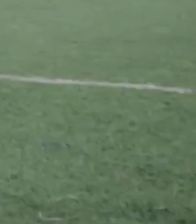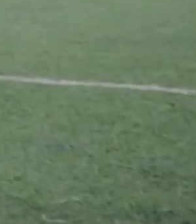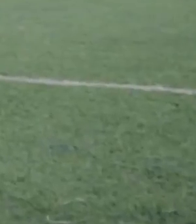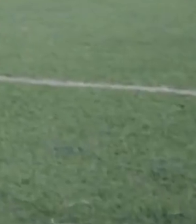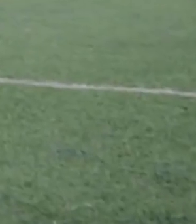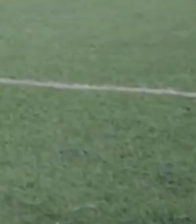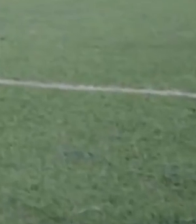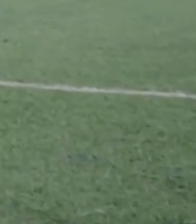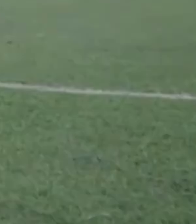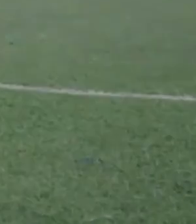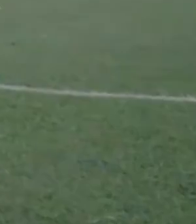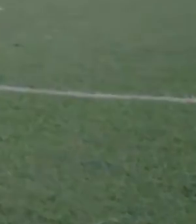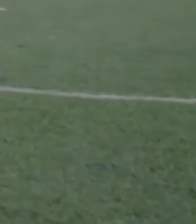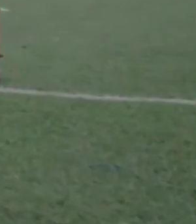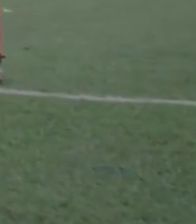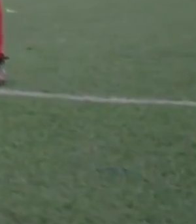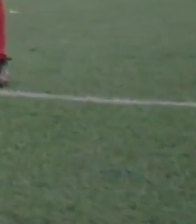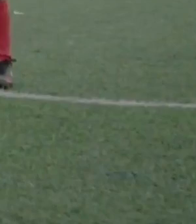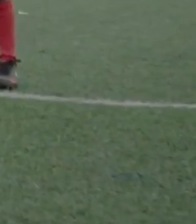¿sí?